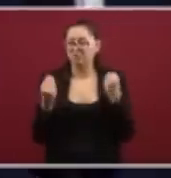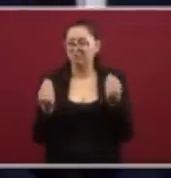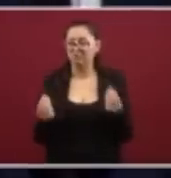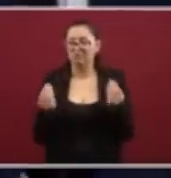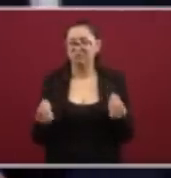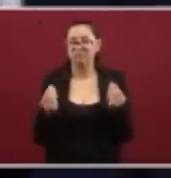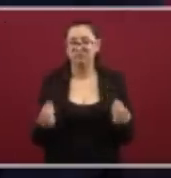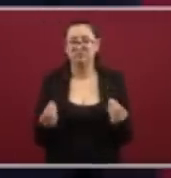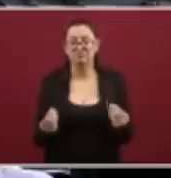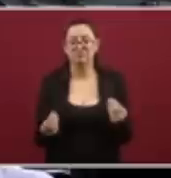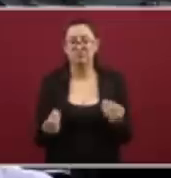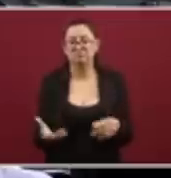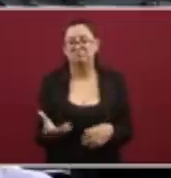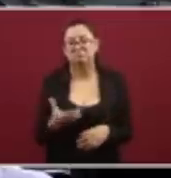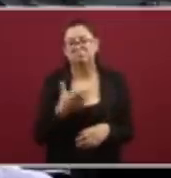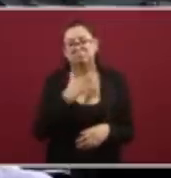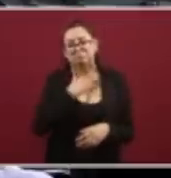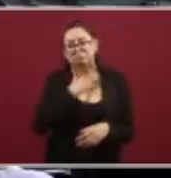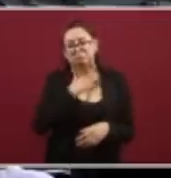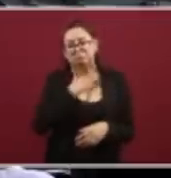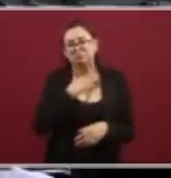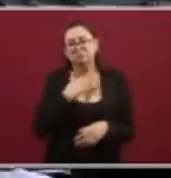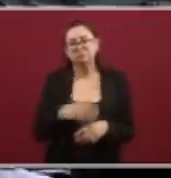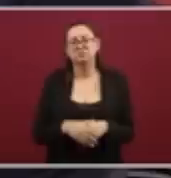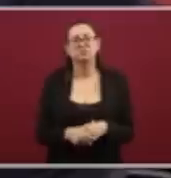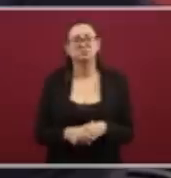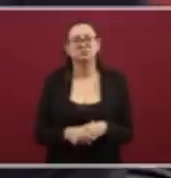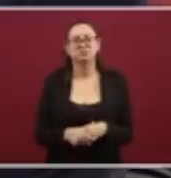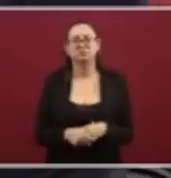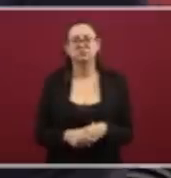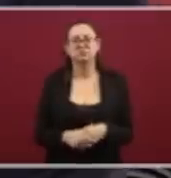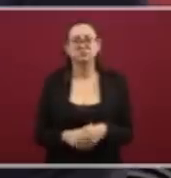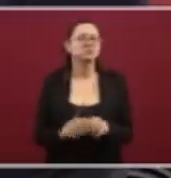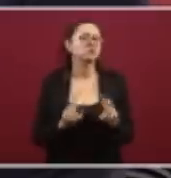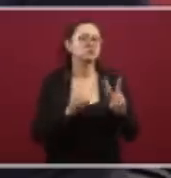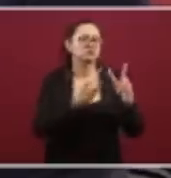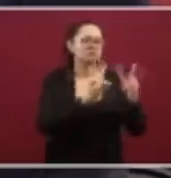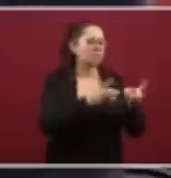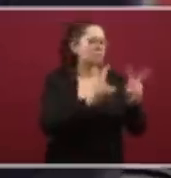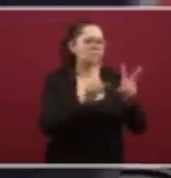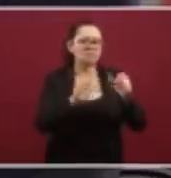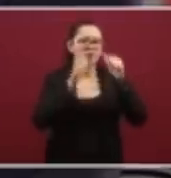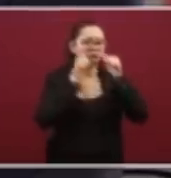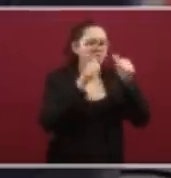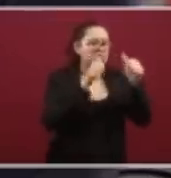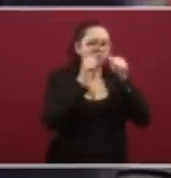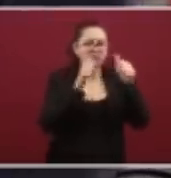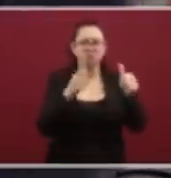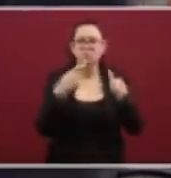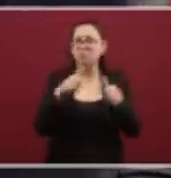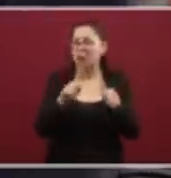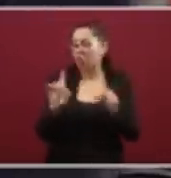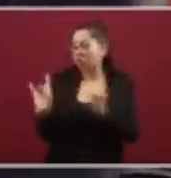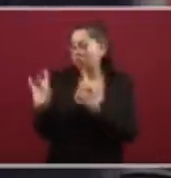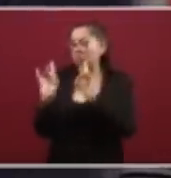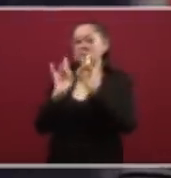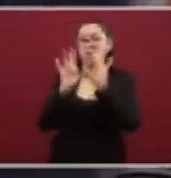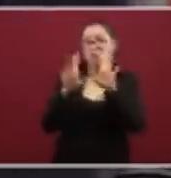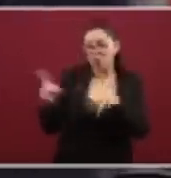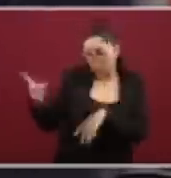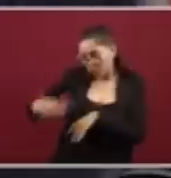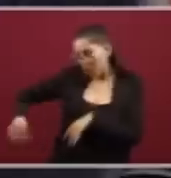la tarea da voy a estar atendiendo varios asuntos pero hay tiempo si